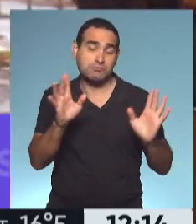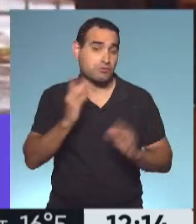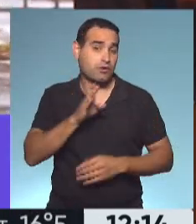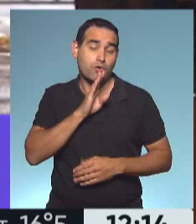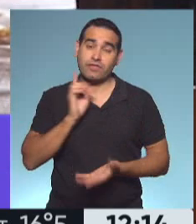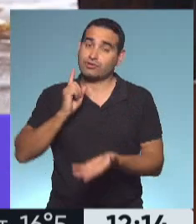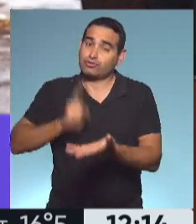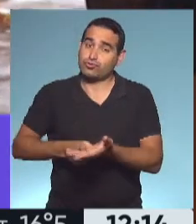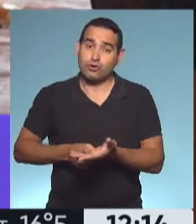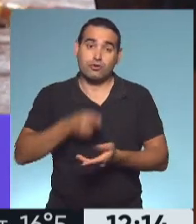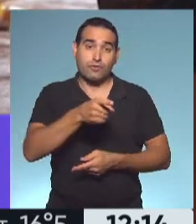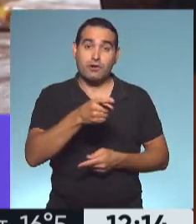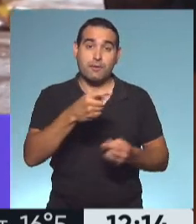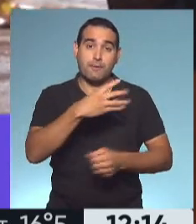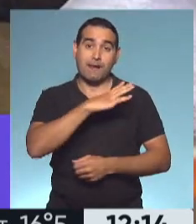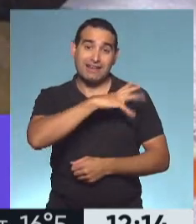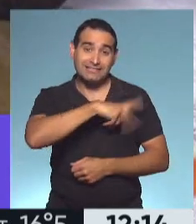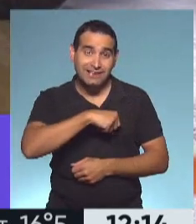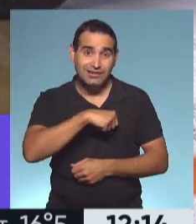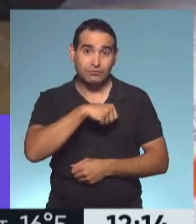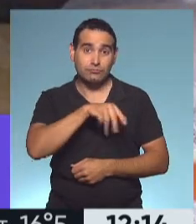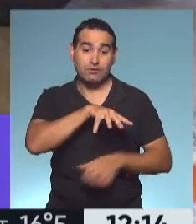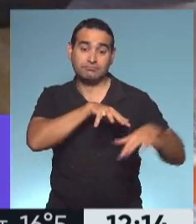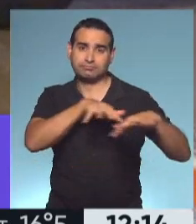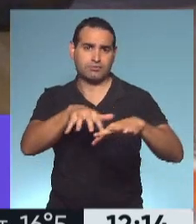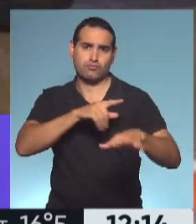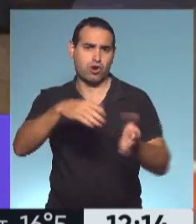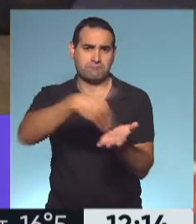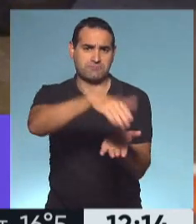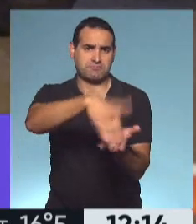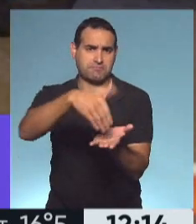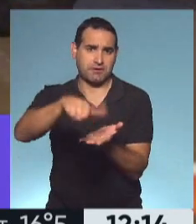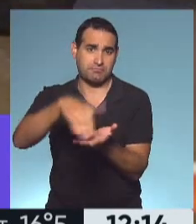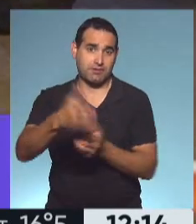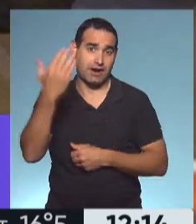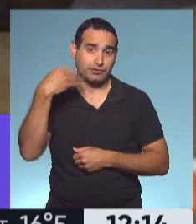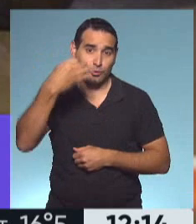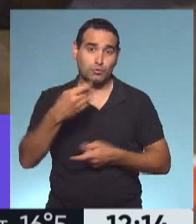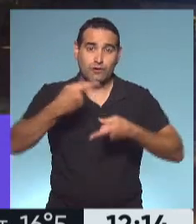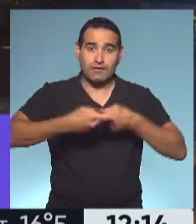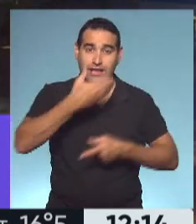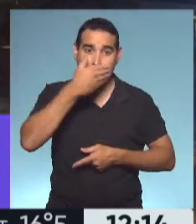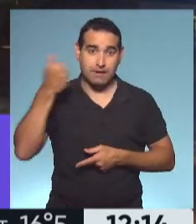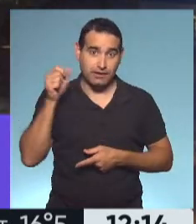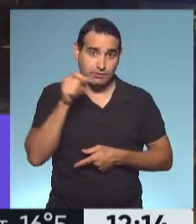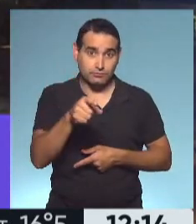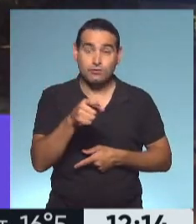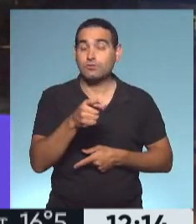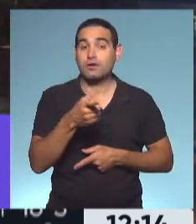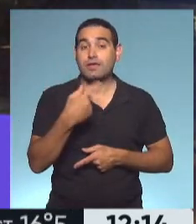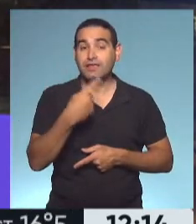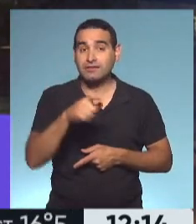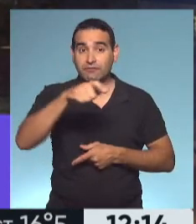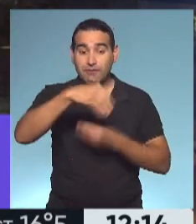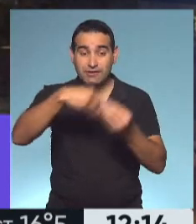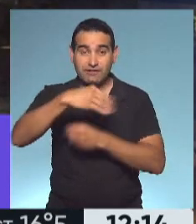Israel de restringir el acceso de palestinos a sitios sagrados de la Ciudad Vieja durante el Ramadán y al intento de desalojo de familias palestinas